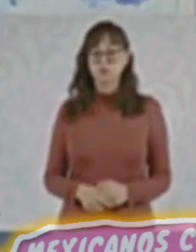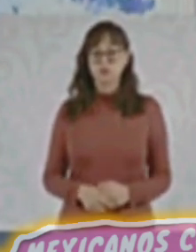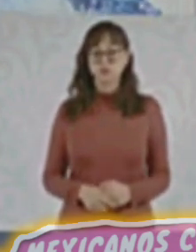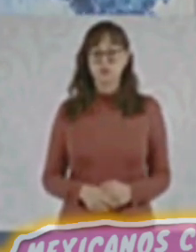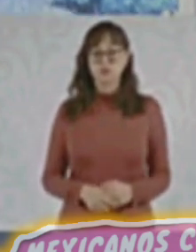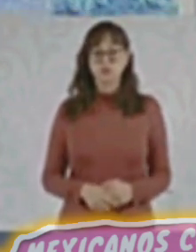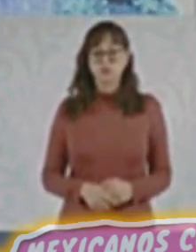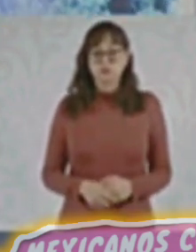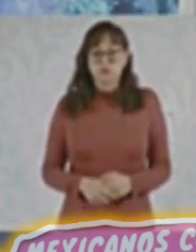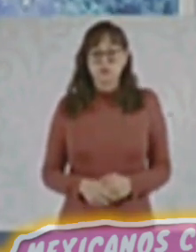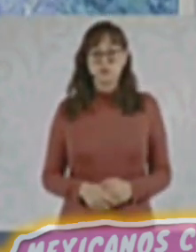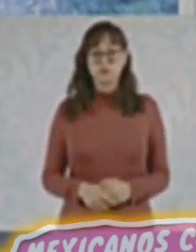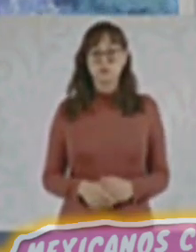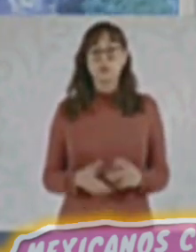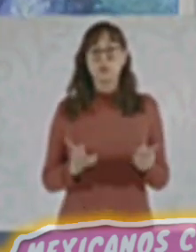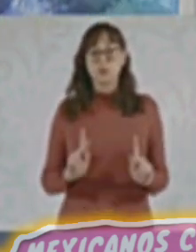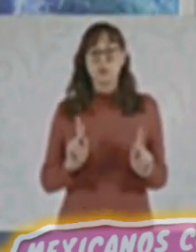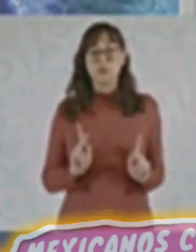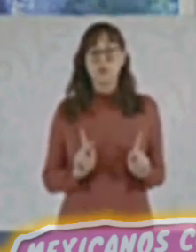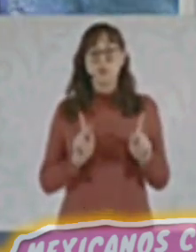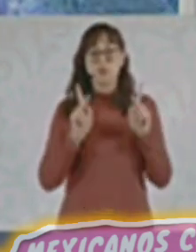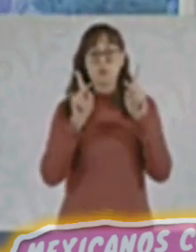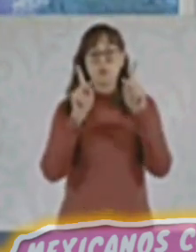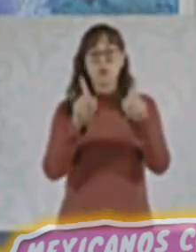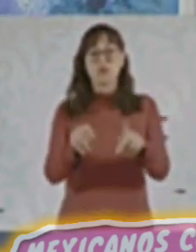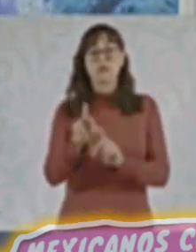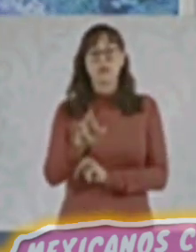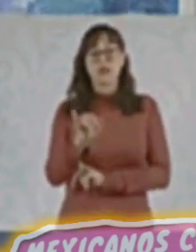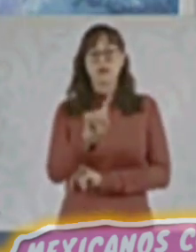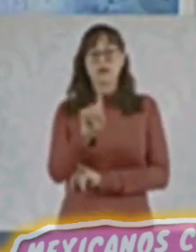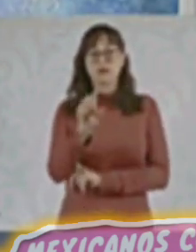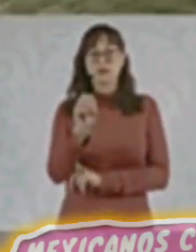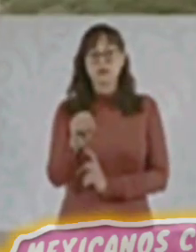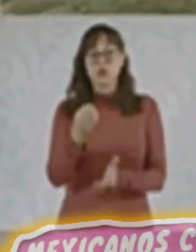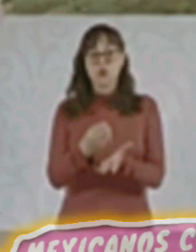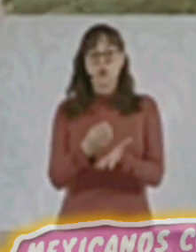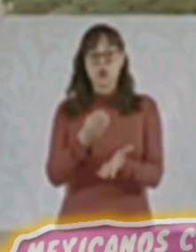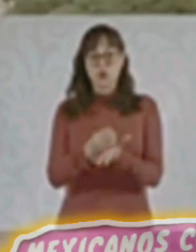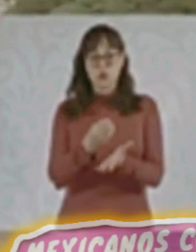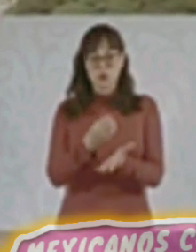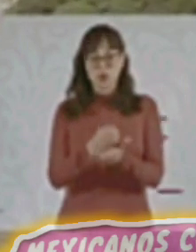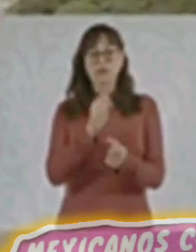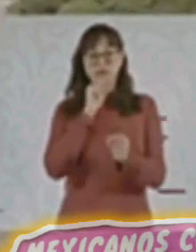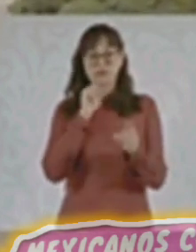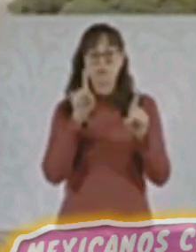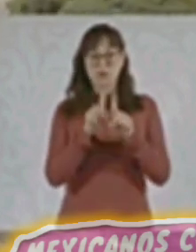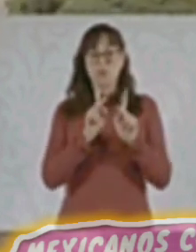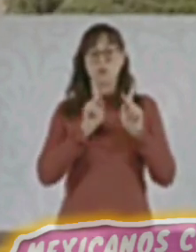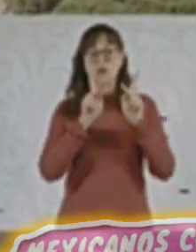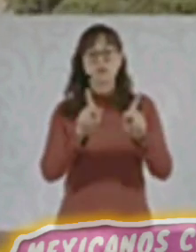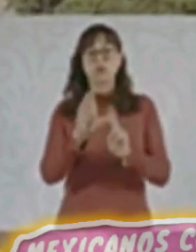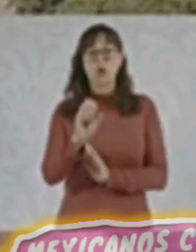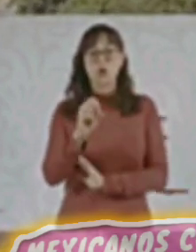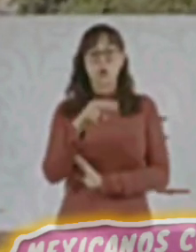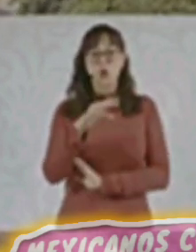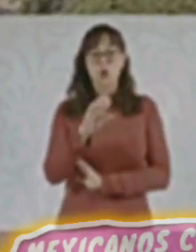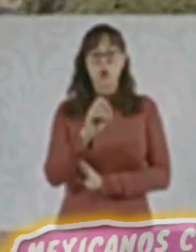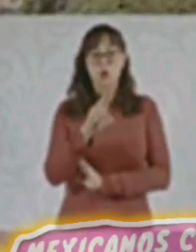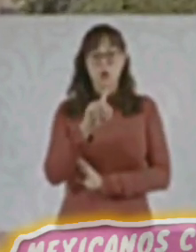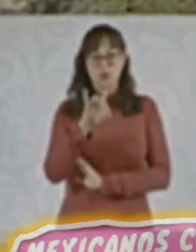El puente Rizo de Oro, que es parte también de la conexión con el puente La Concordia que inauguró el presidente López